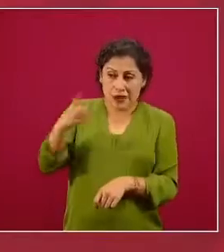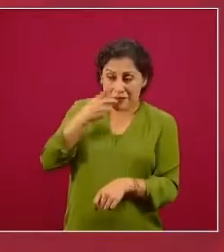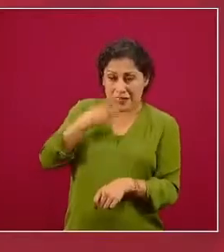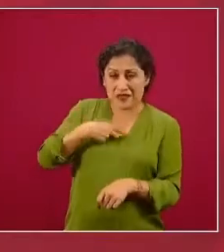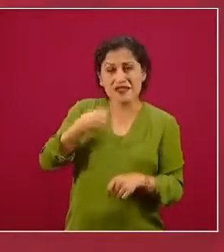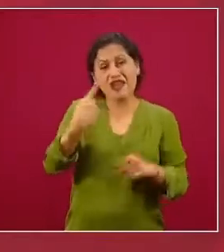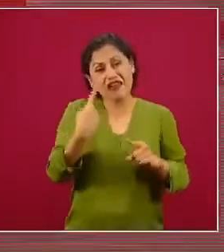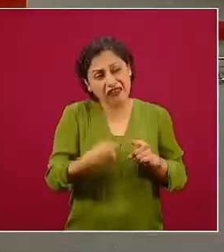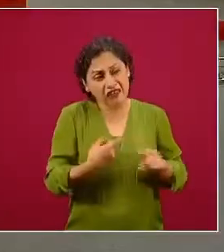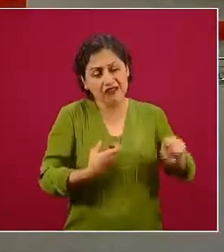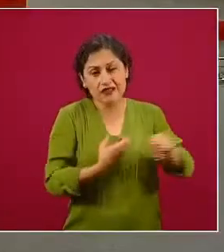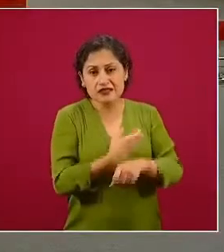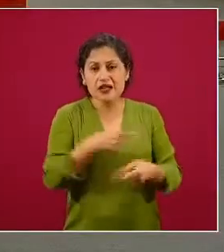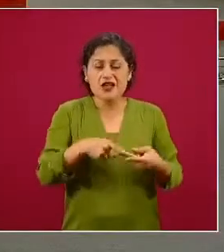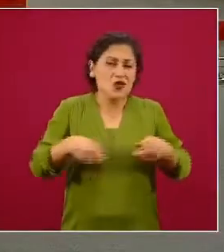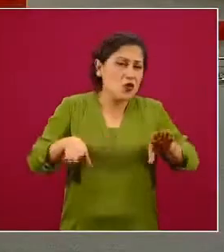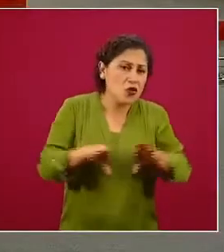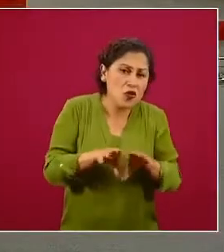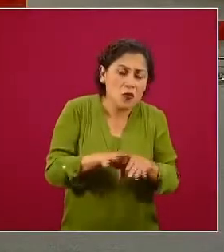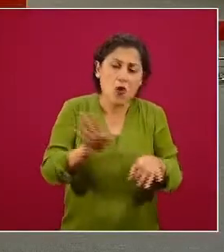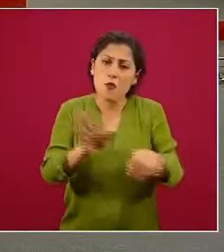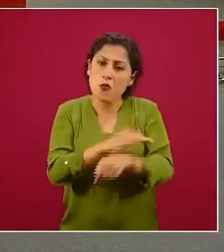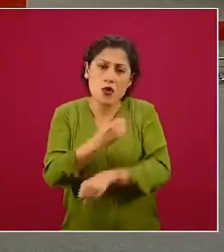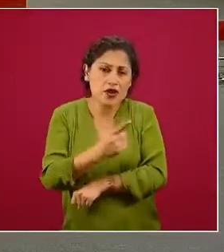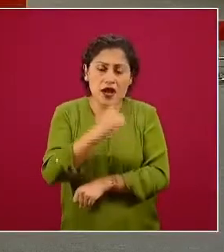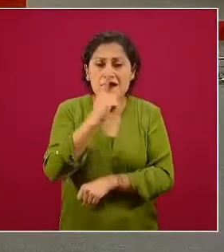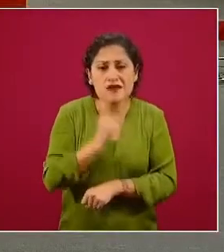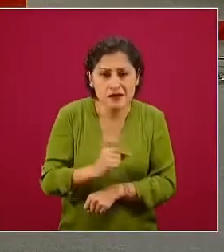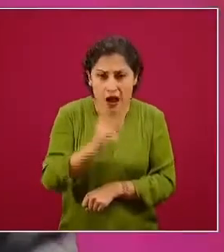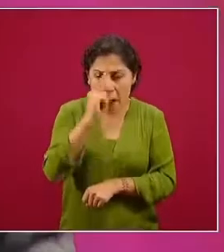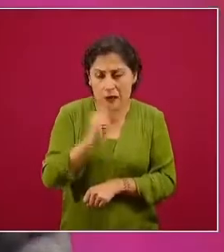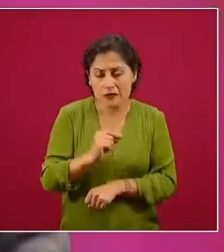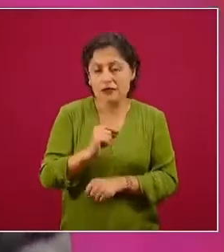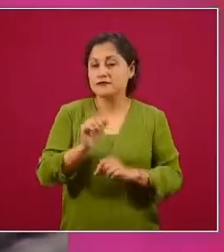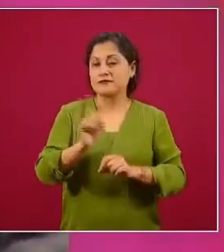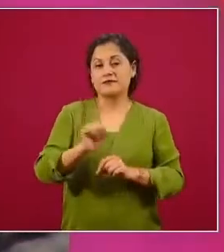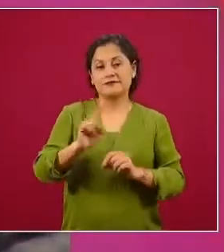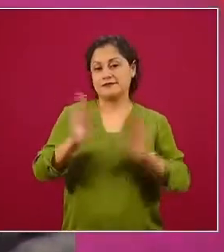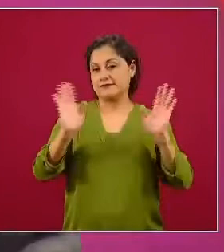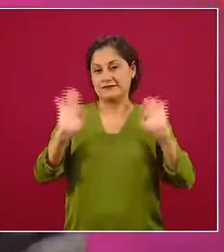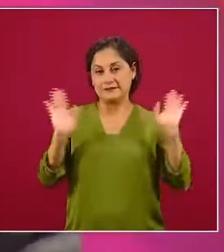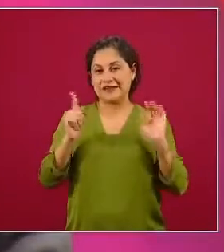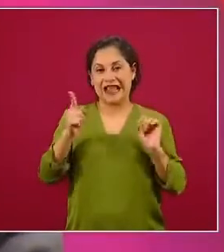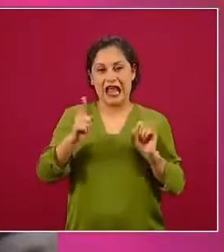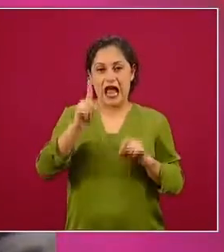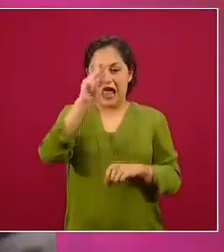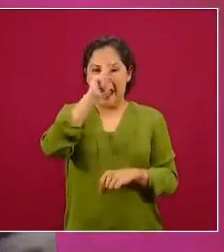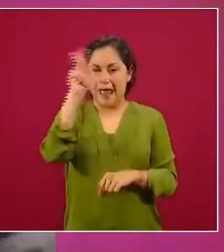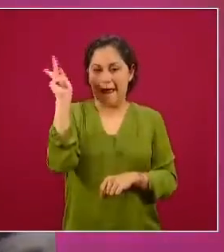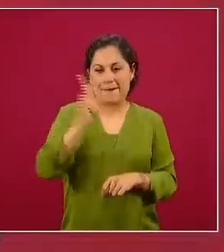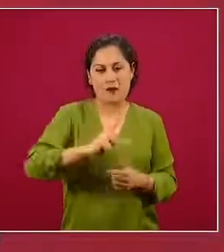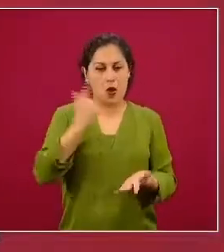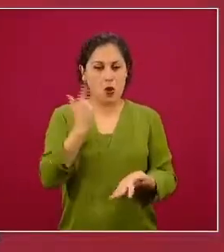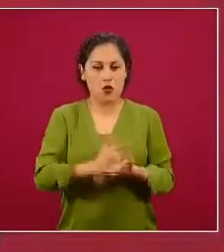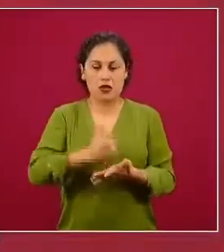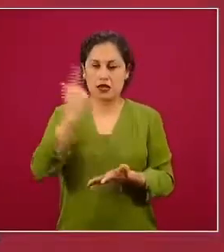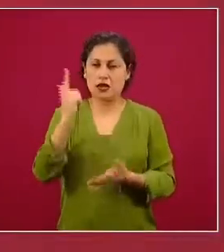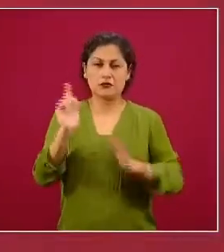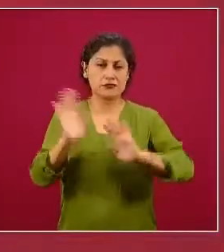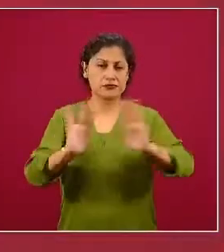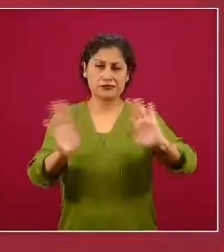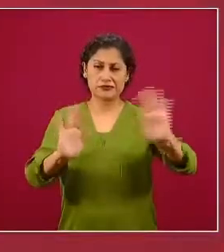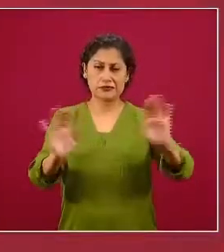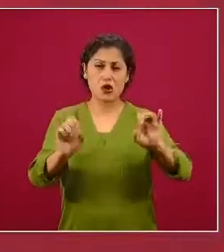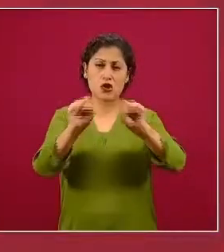ha pasado varias veces, no es que hubo una fecha fatal en donde se echó a perder las cosas, y el sistema va evolucionando en la medida en que hay